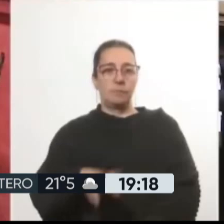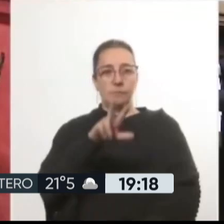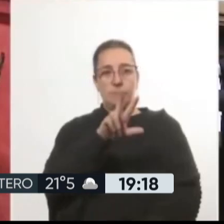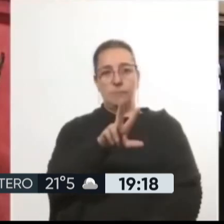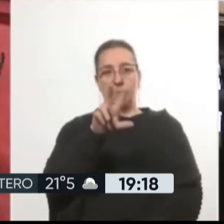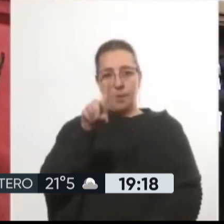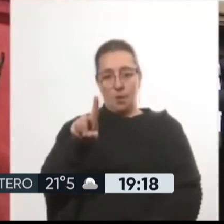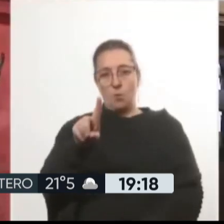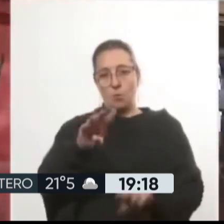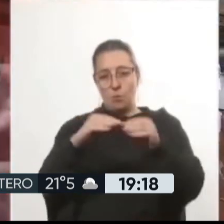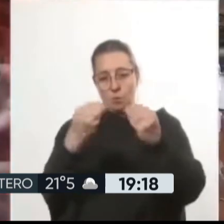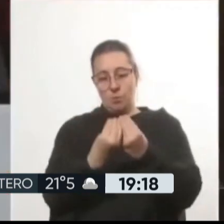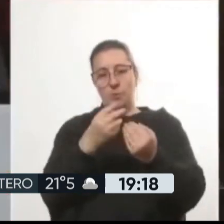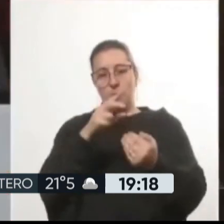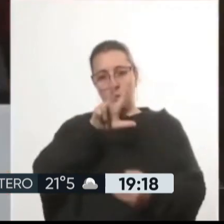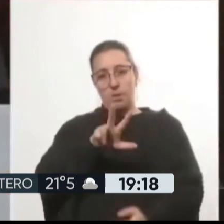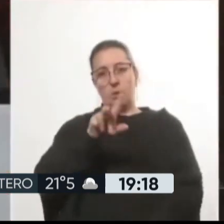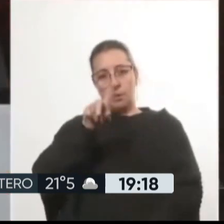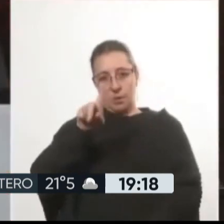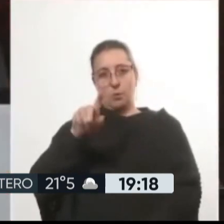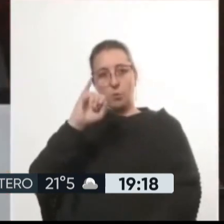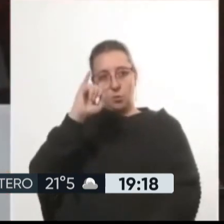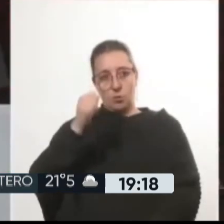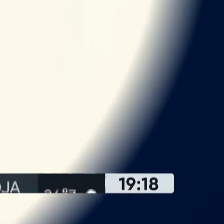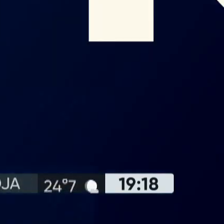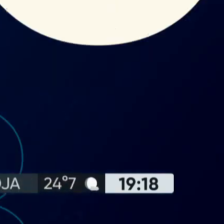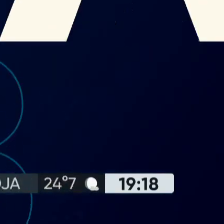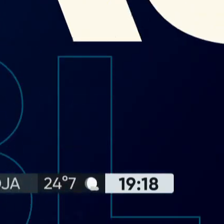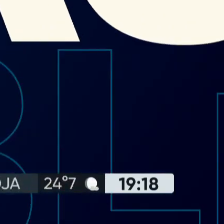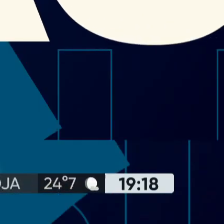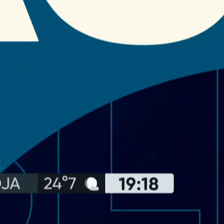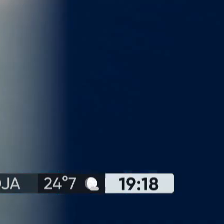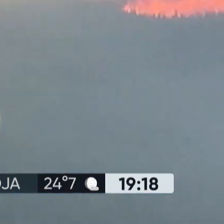del Partido Nacional denunciado por la supuesta violación de 8 menores.